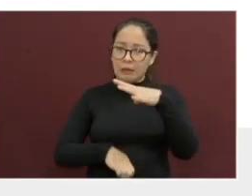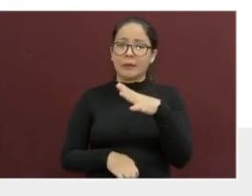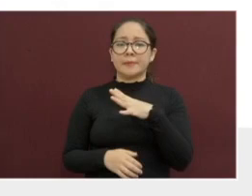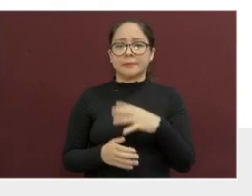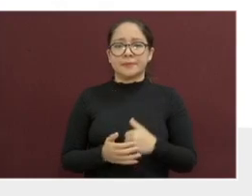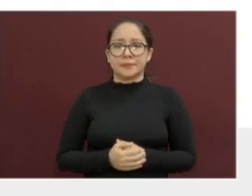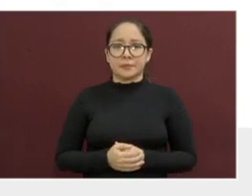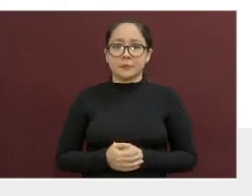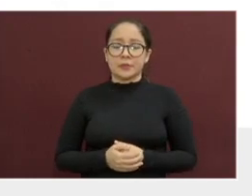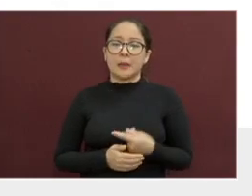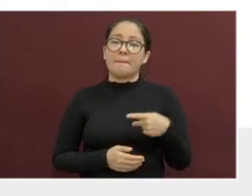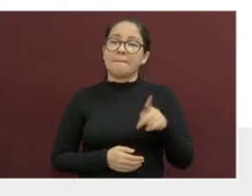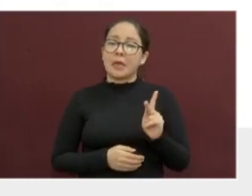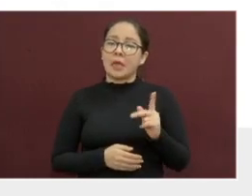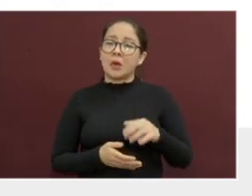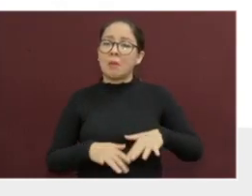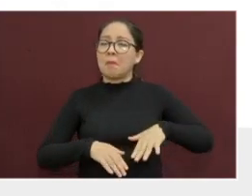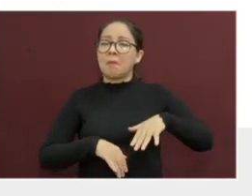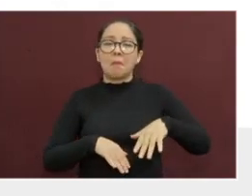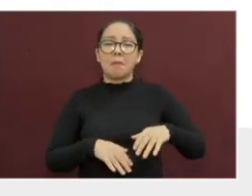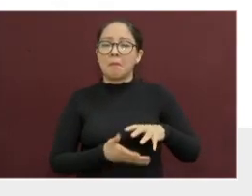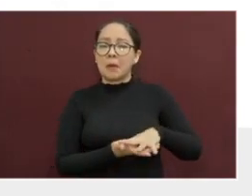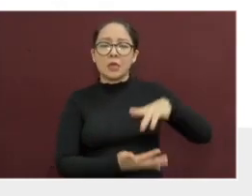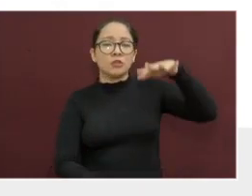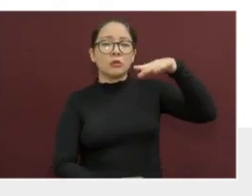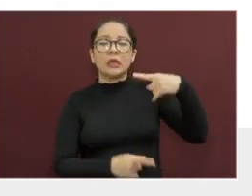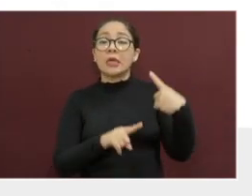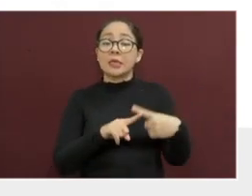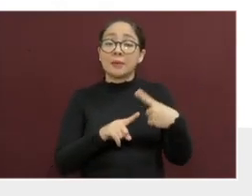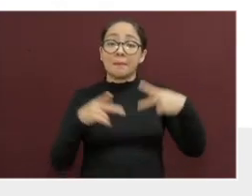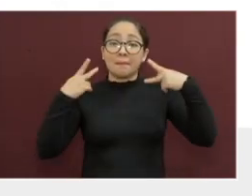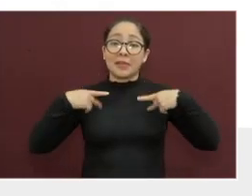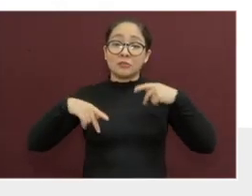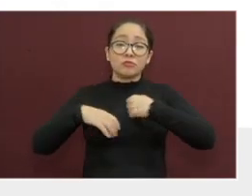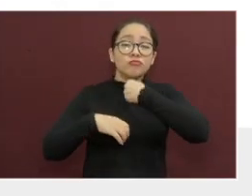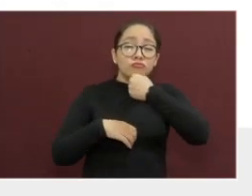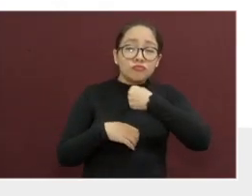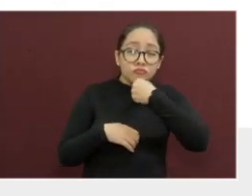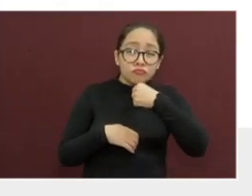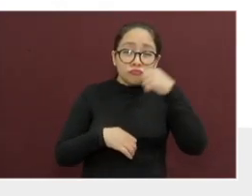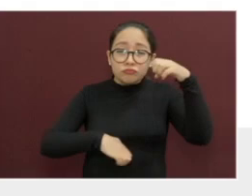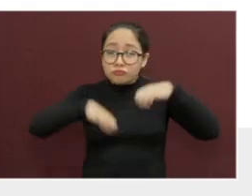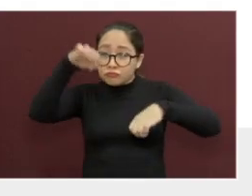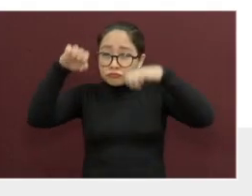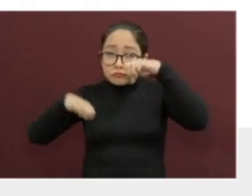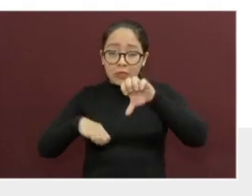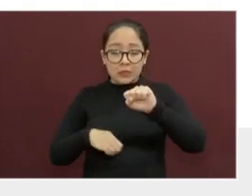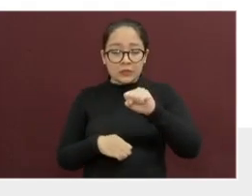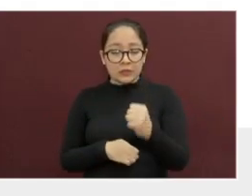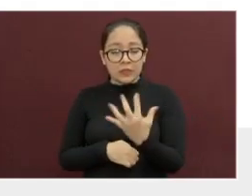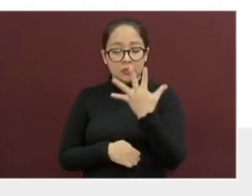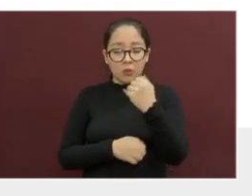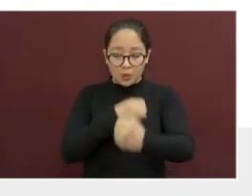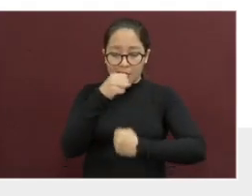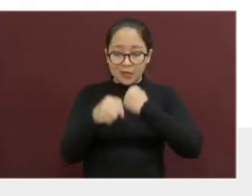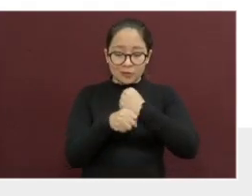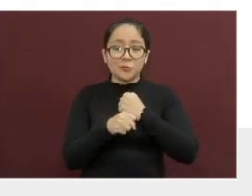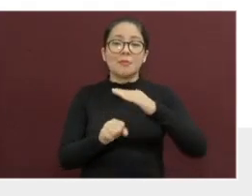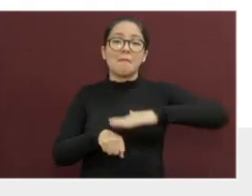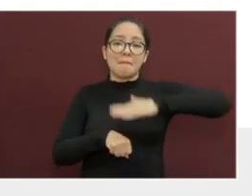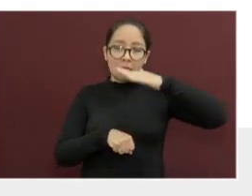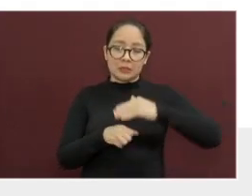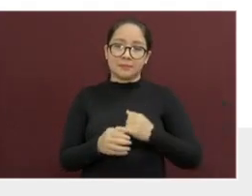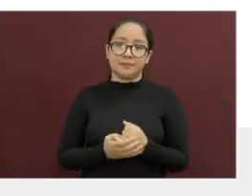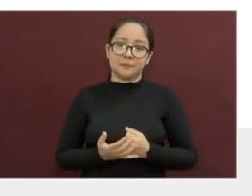aunque la mayor frecuencia está dada en los adultos mayores de 65 años es importante señalar que